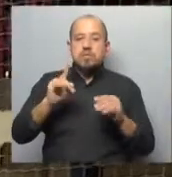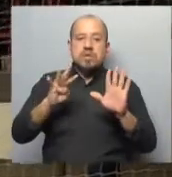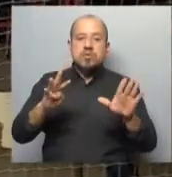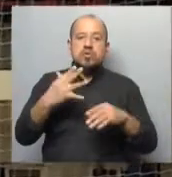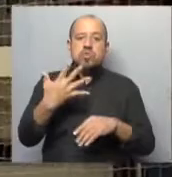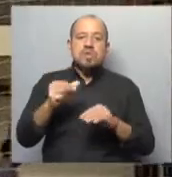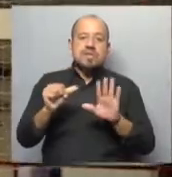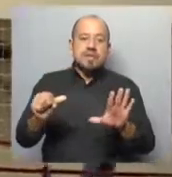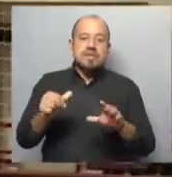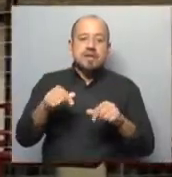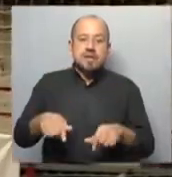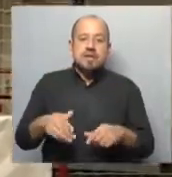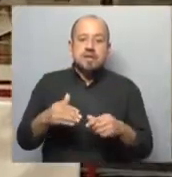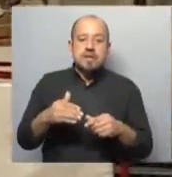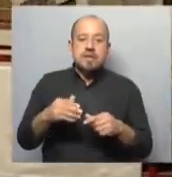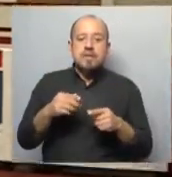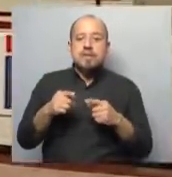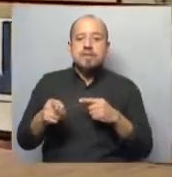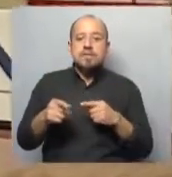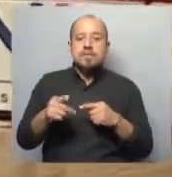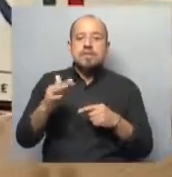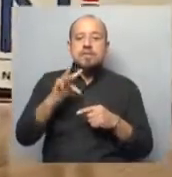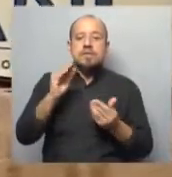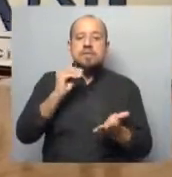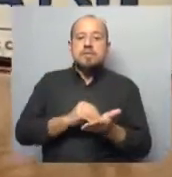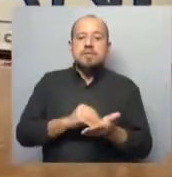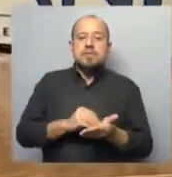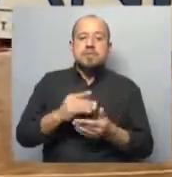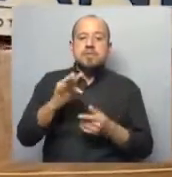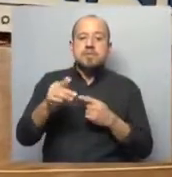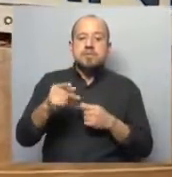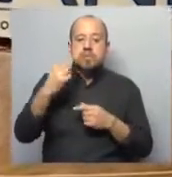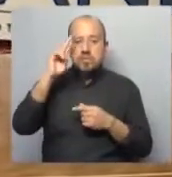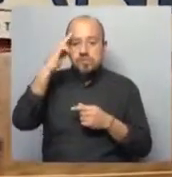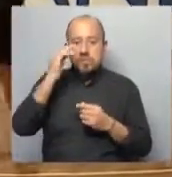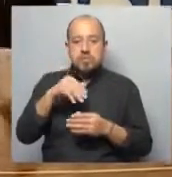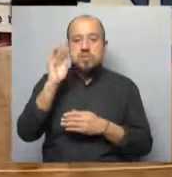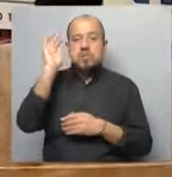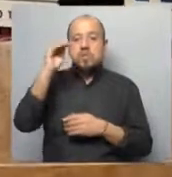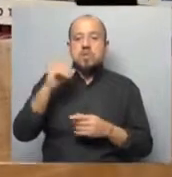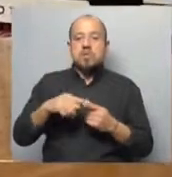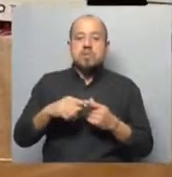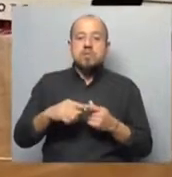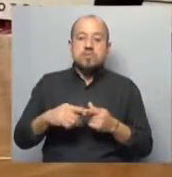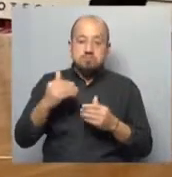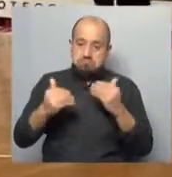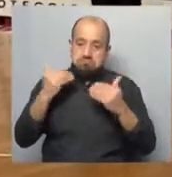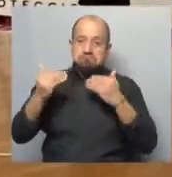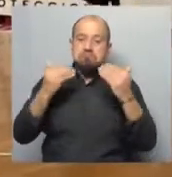1956 aproximadamente. El club se inscribe en la Federación Uruguaya de Básquetbol y tiene un ascenso bastante